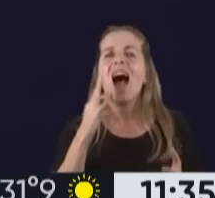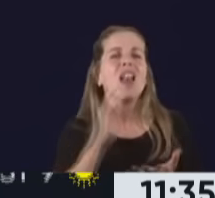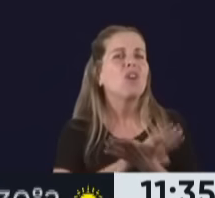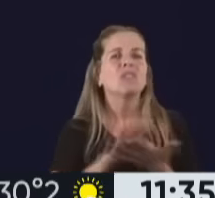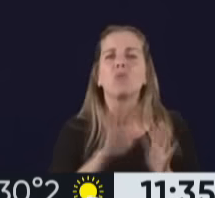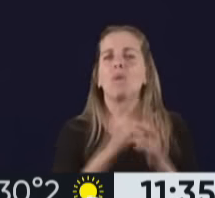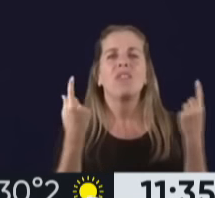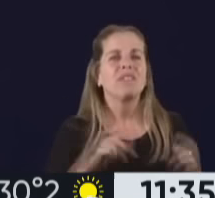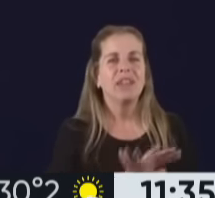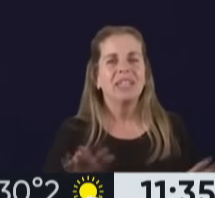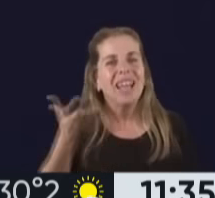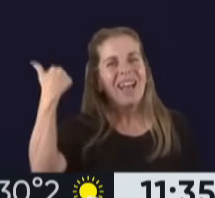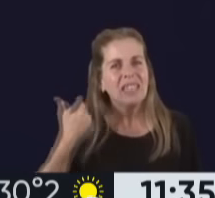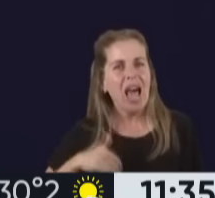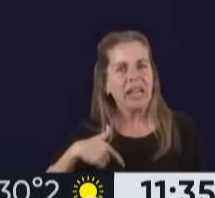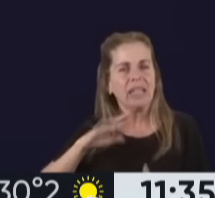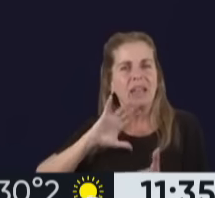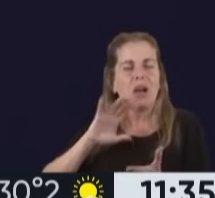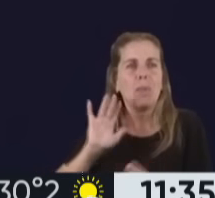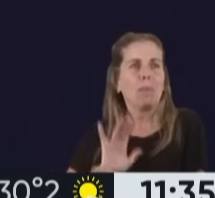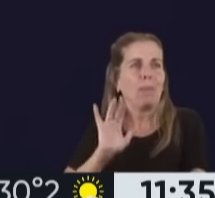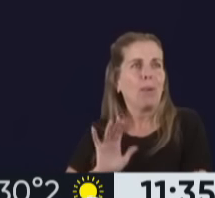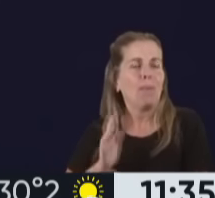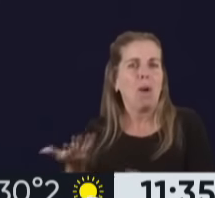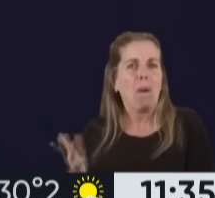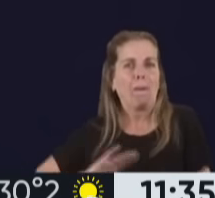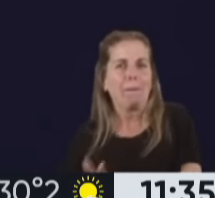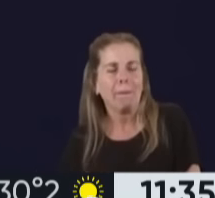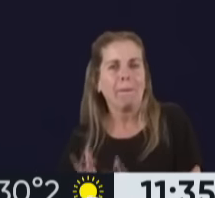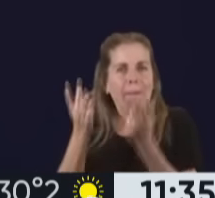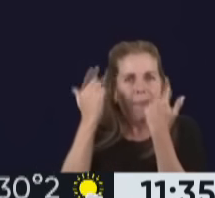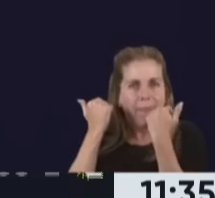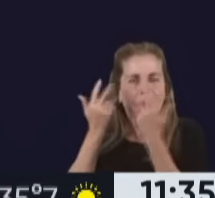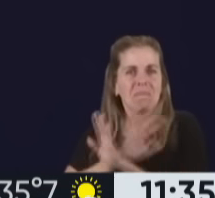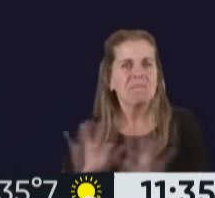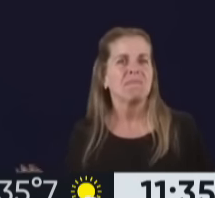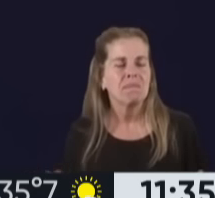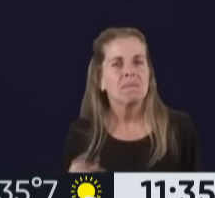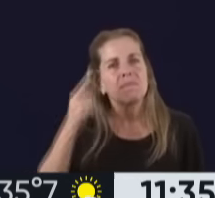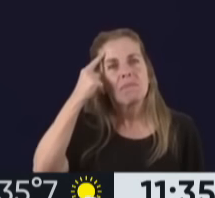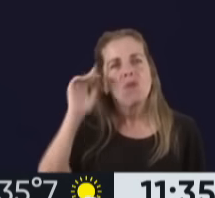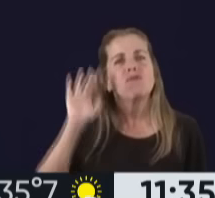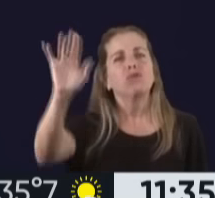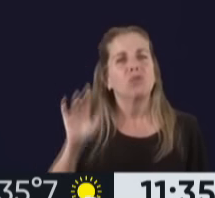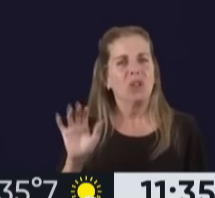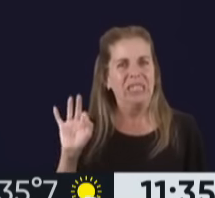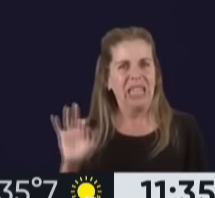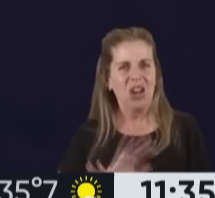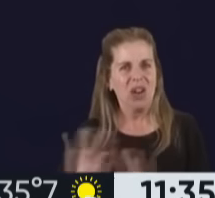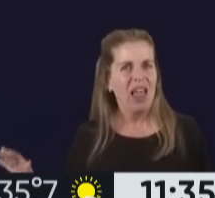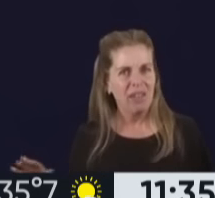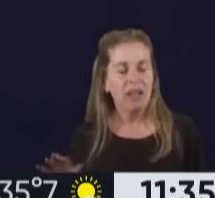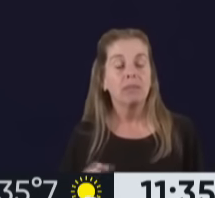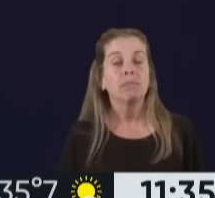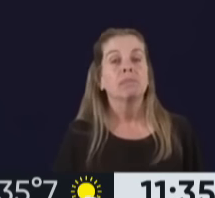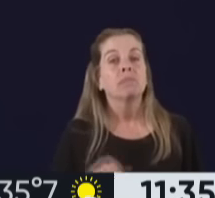La inestabilidad frenaba el crecimiento y nadie podía proyectar nada más allá del futuro inmediato. Lo primero que hizo esta administración